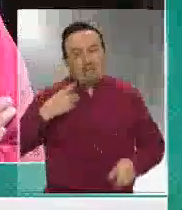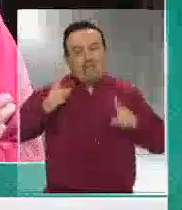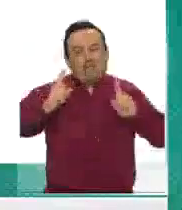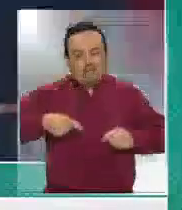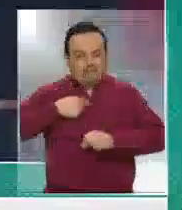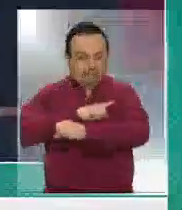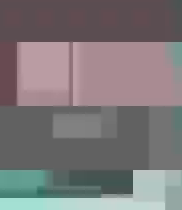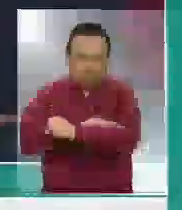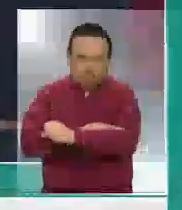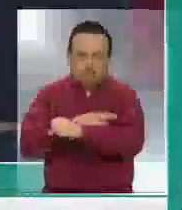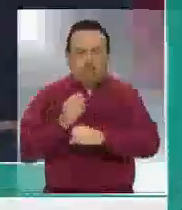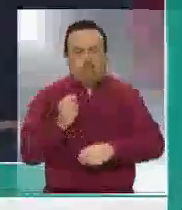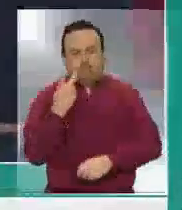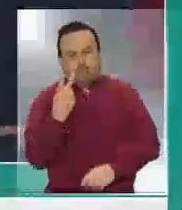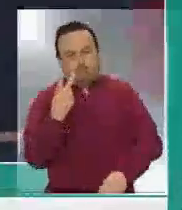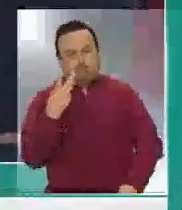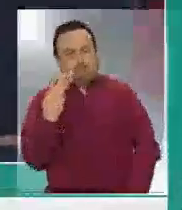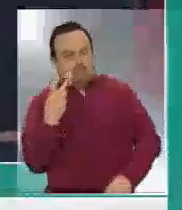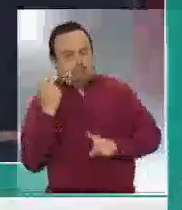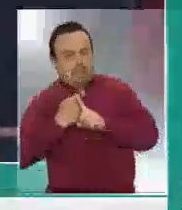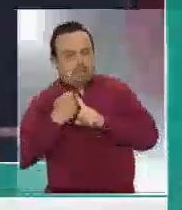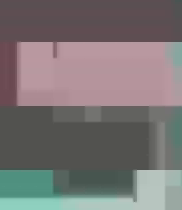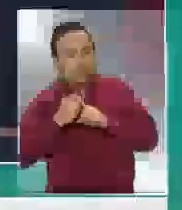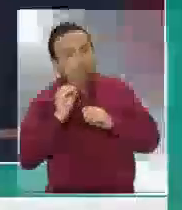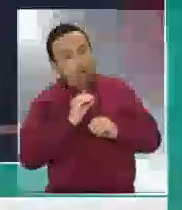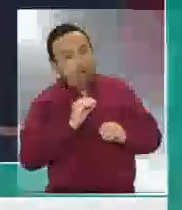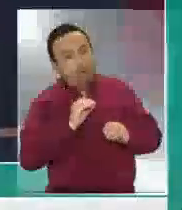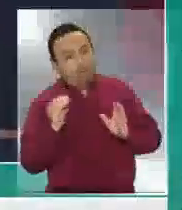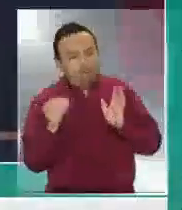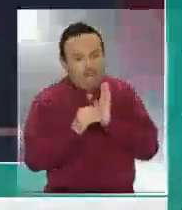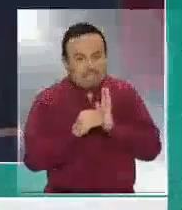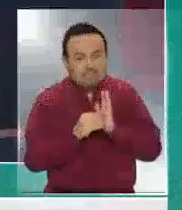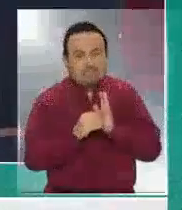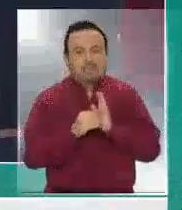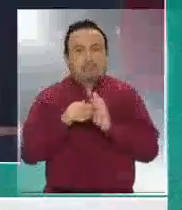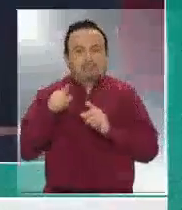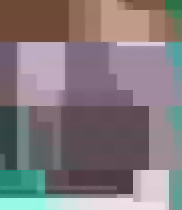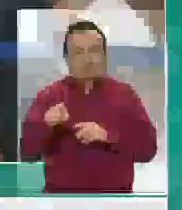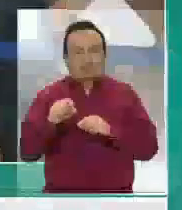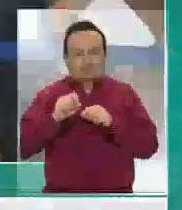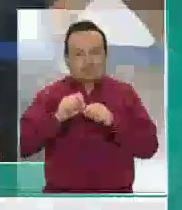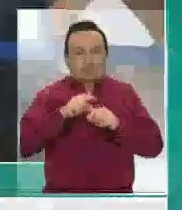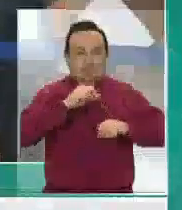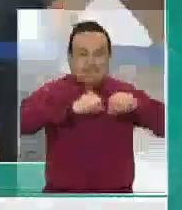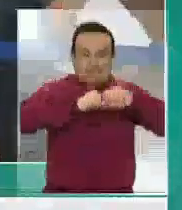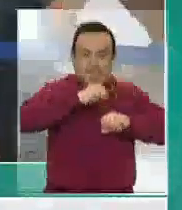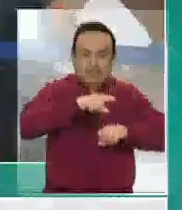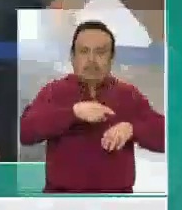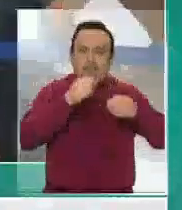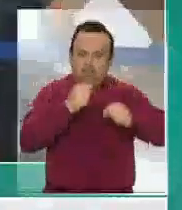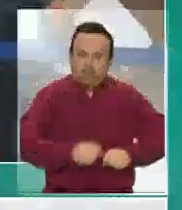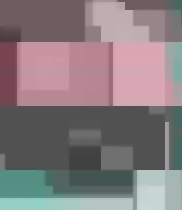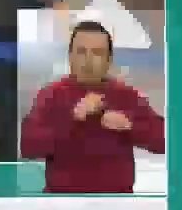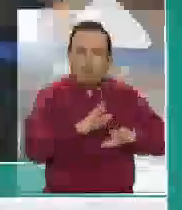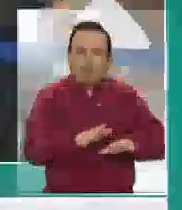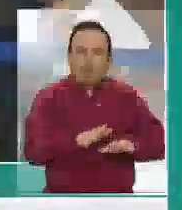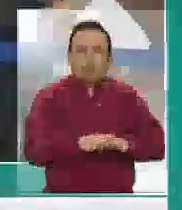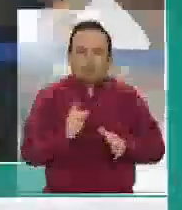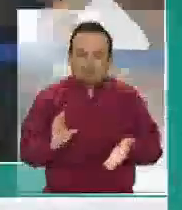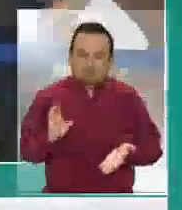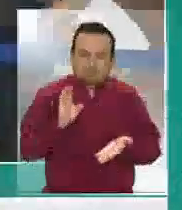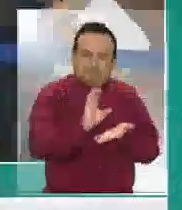que puede ser 2, 3 meses e incluso más, de asegurar de que los trabajadores puedan mantener cierto